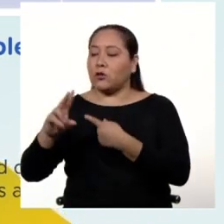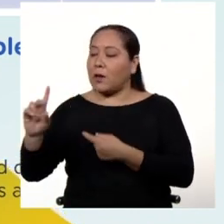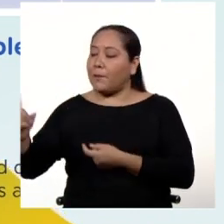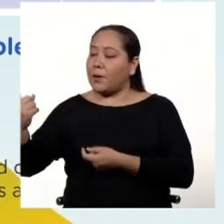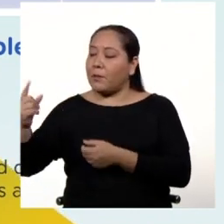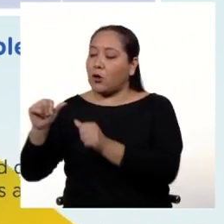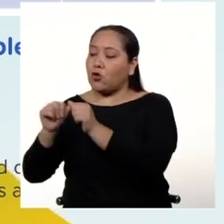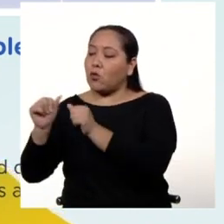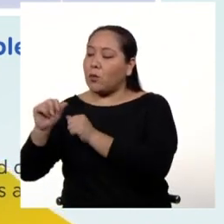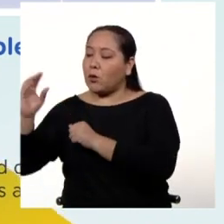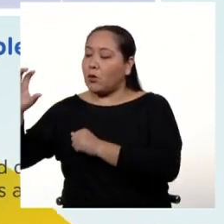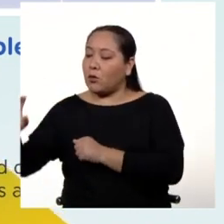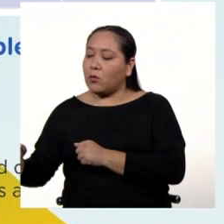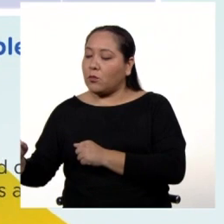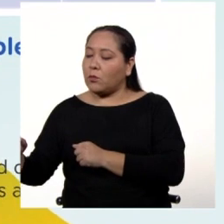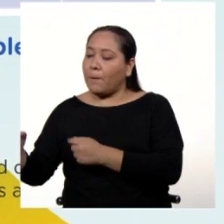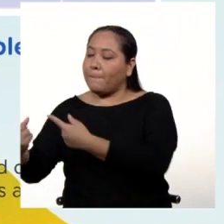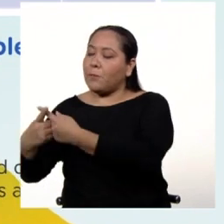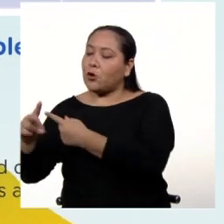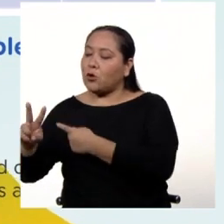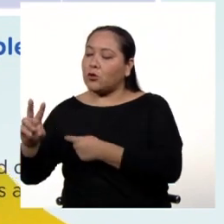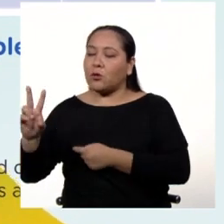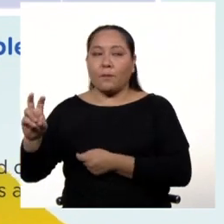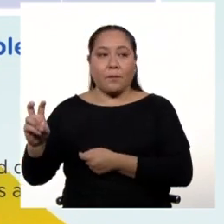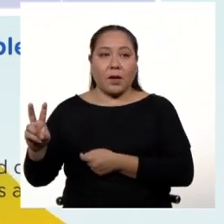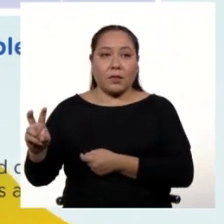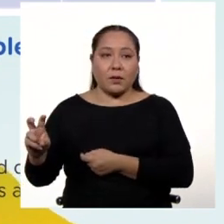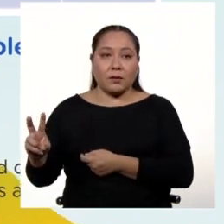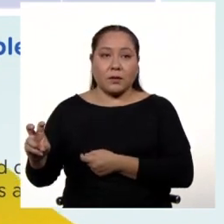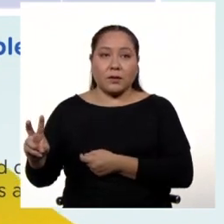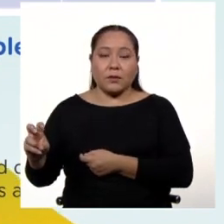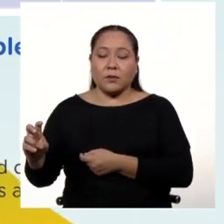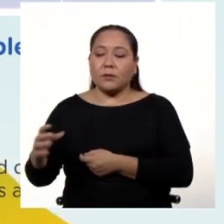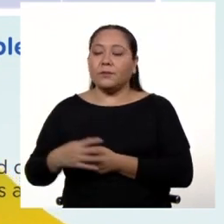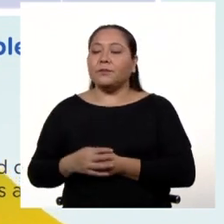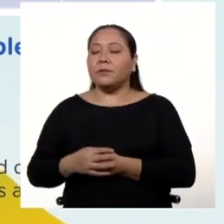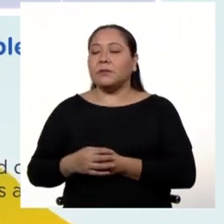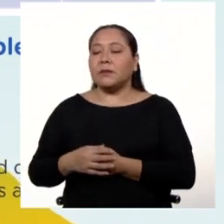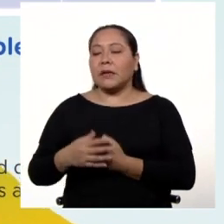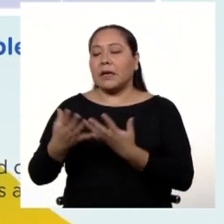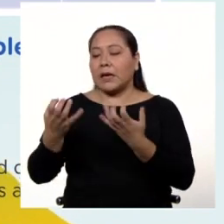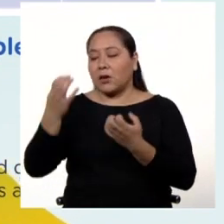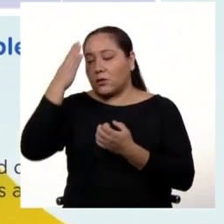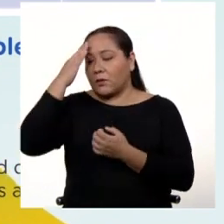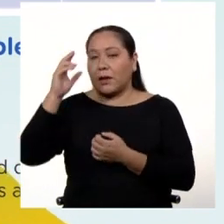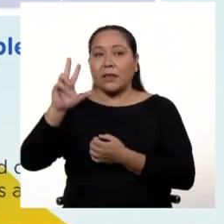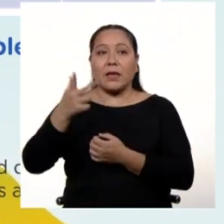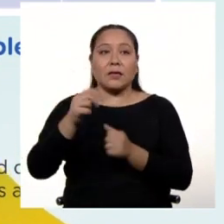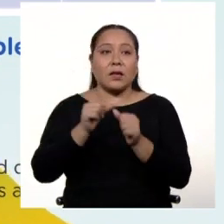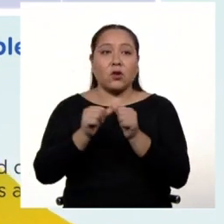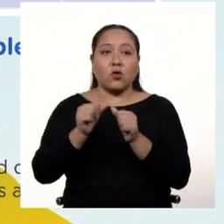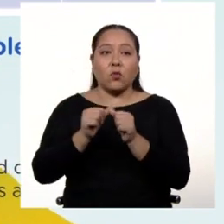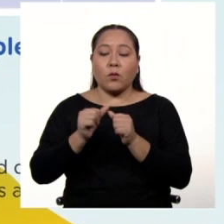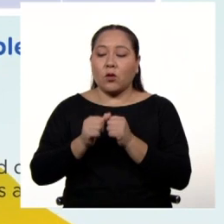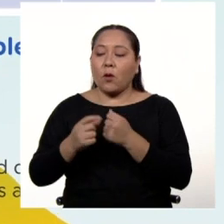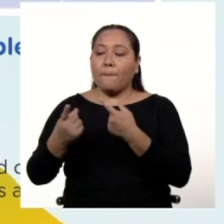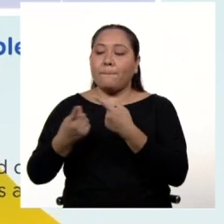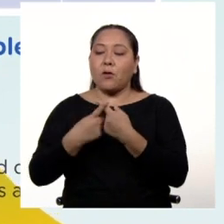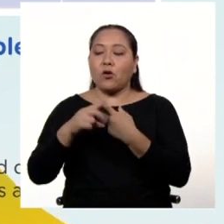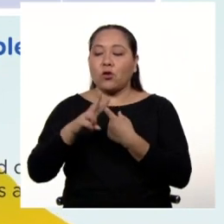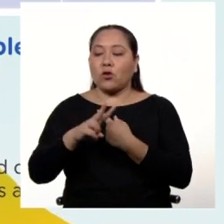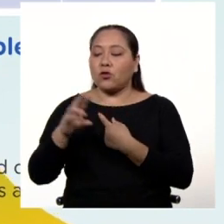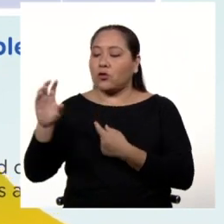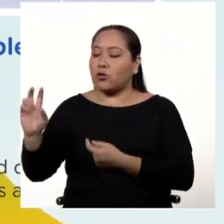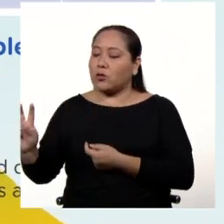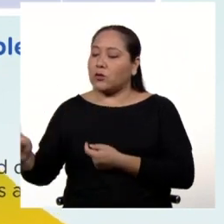primer término, obteniendo 20 céntimos. Si deseo encontrar el tercer término, multiplicaré por 2